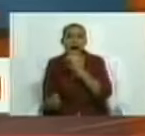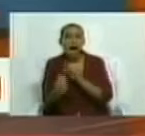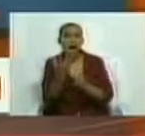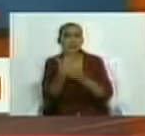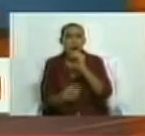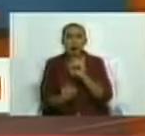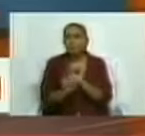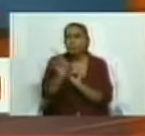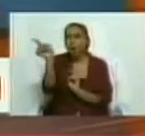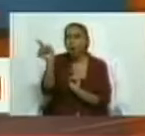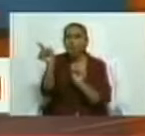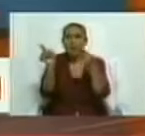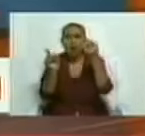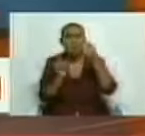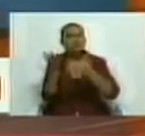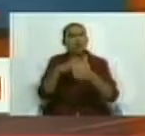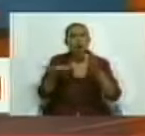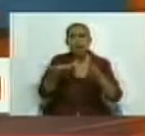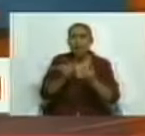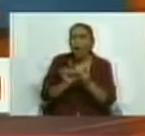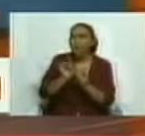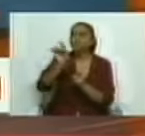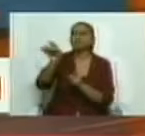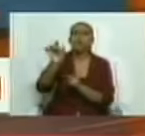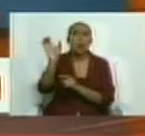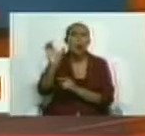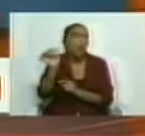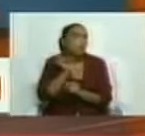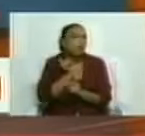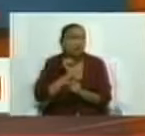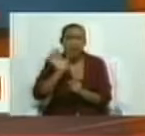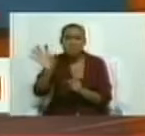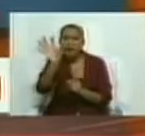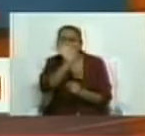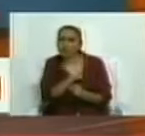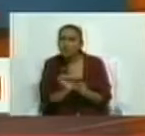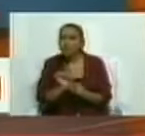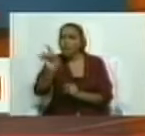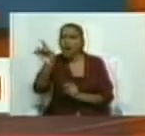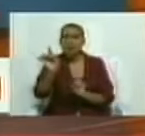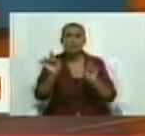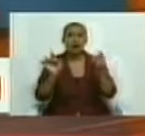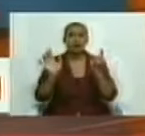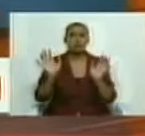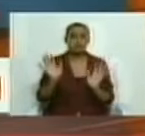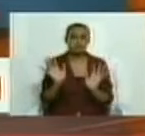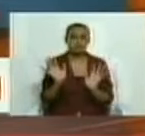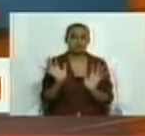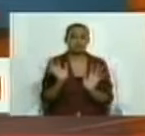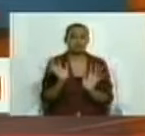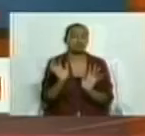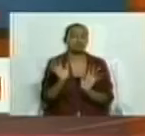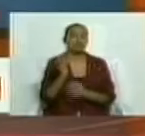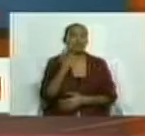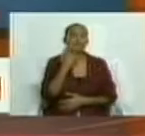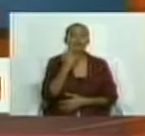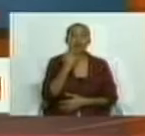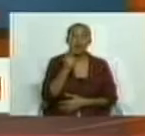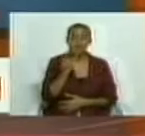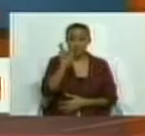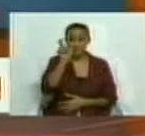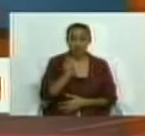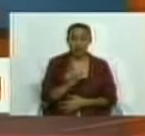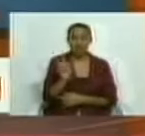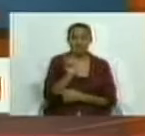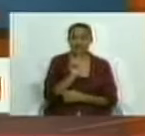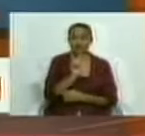es decir si Lamentablemente un venezolano le da un cocotazo le da un mandaro o lo que fuese